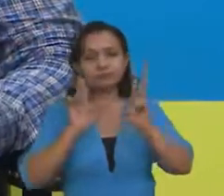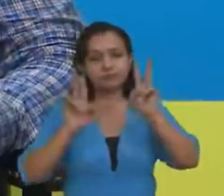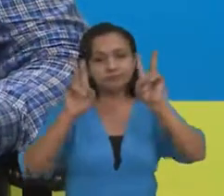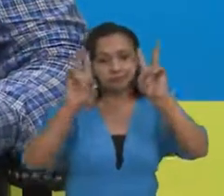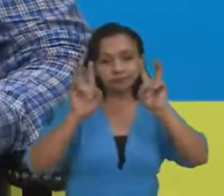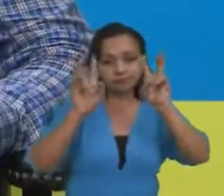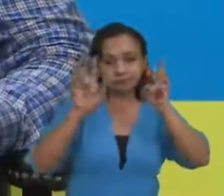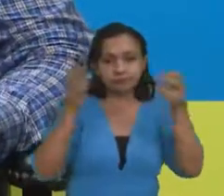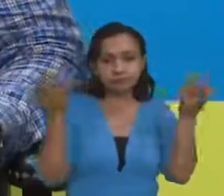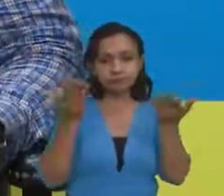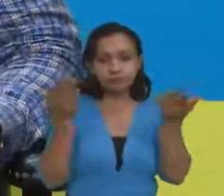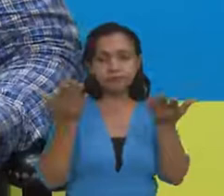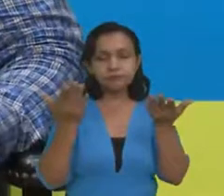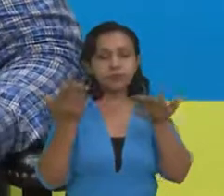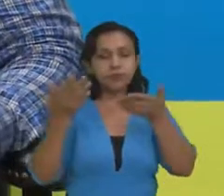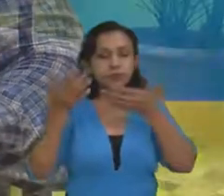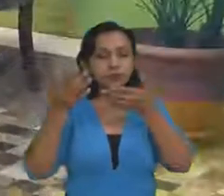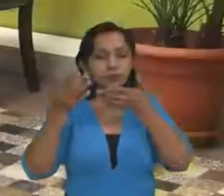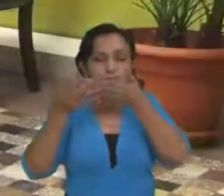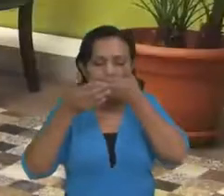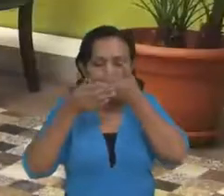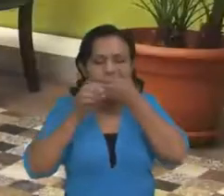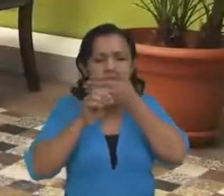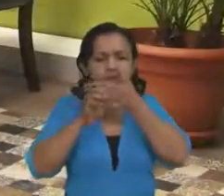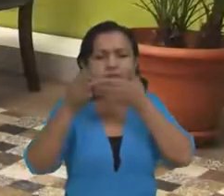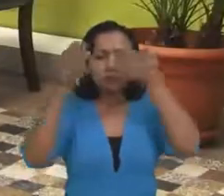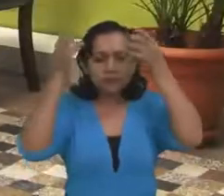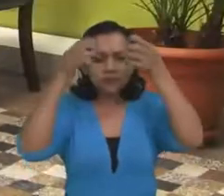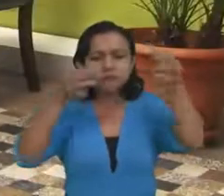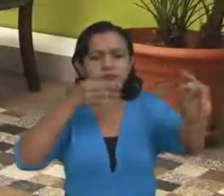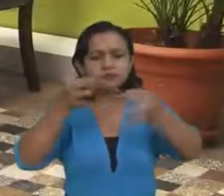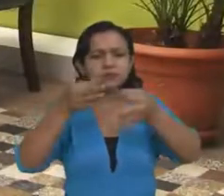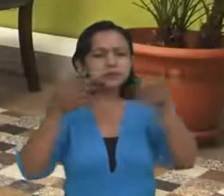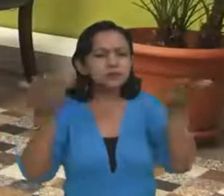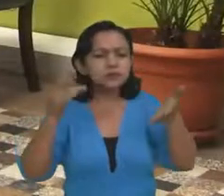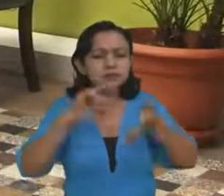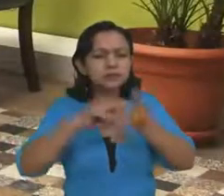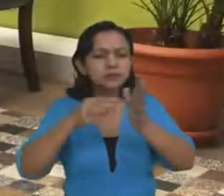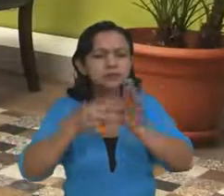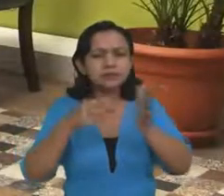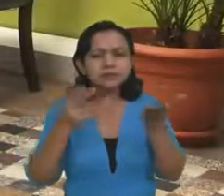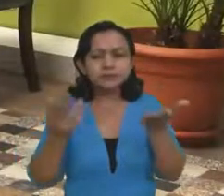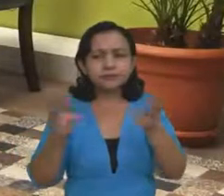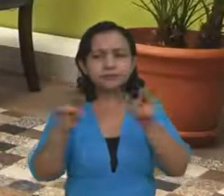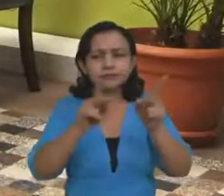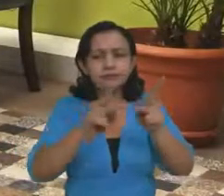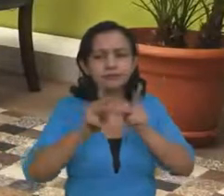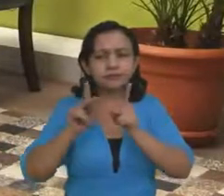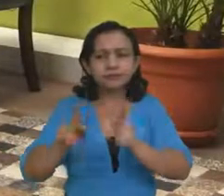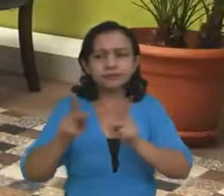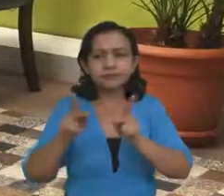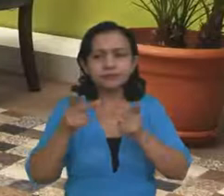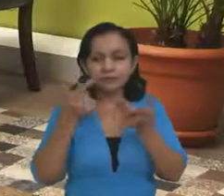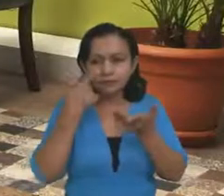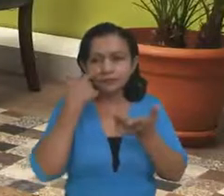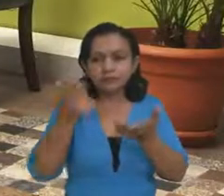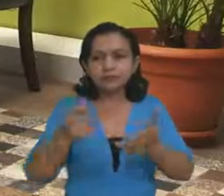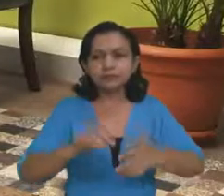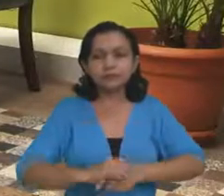ahorita, del coronavirus del día de hoy, pero quizás nos explique brevemente qué son los reactivos para que las personas que nos están viendo